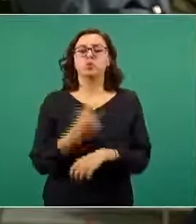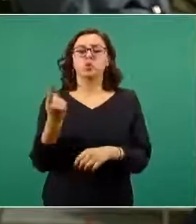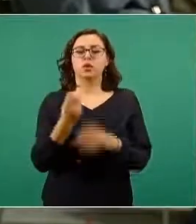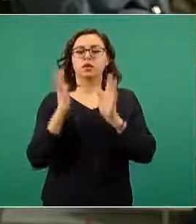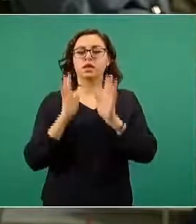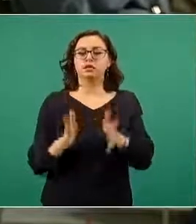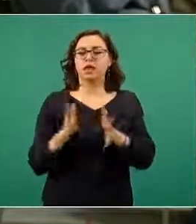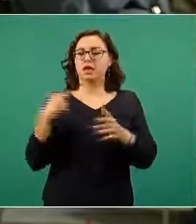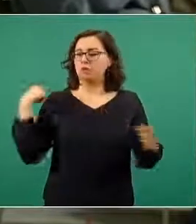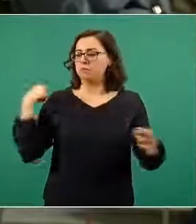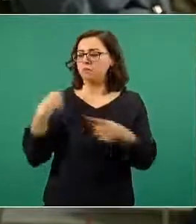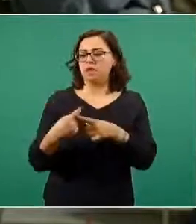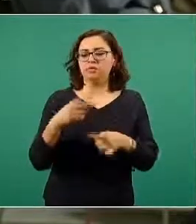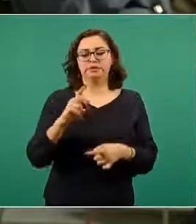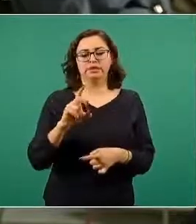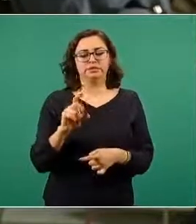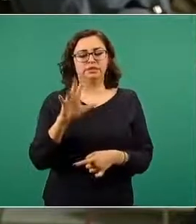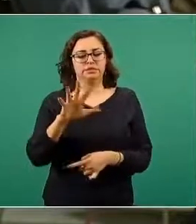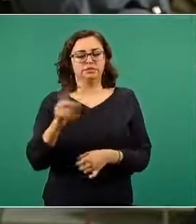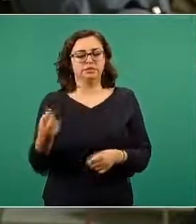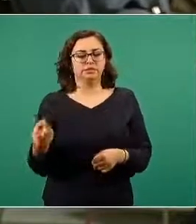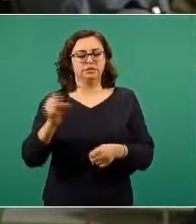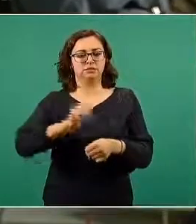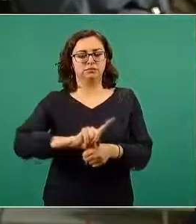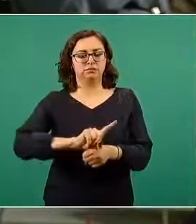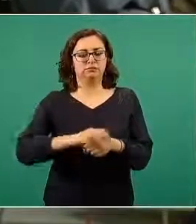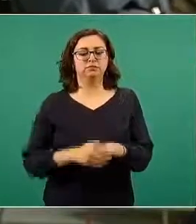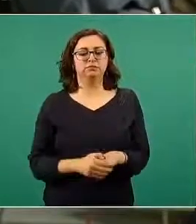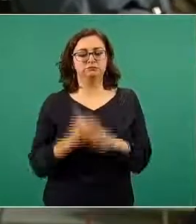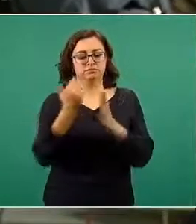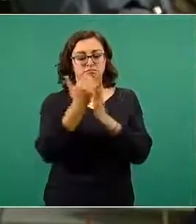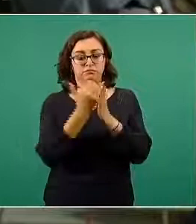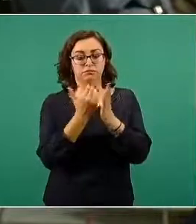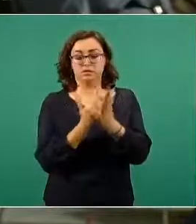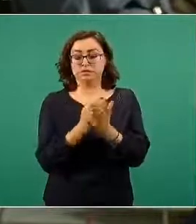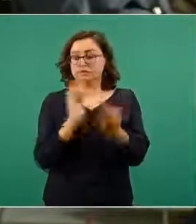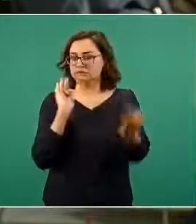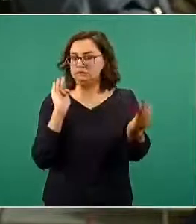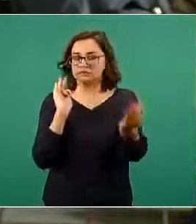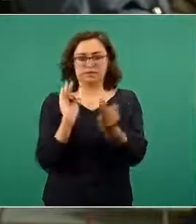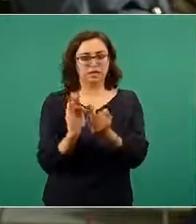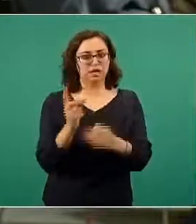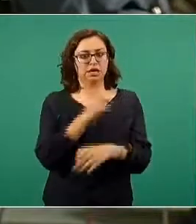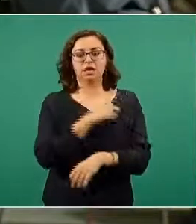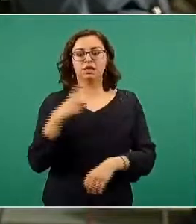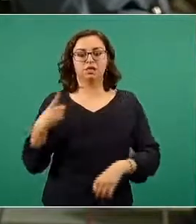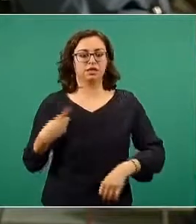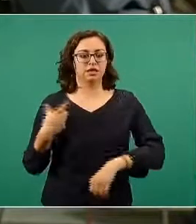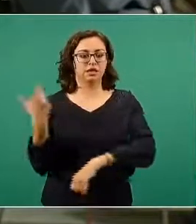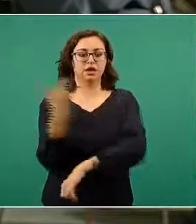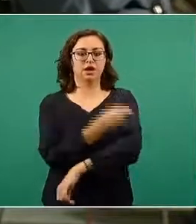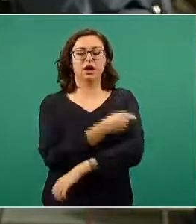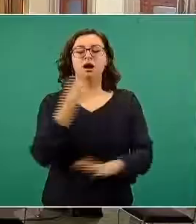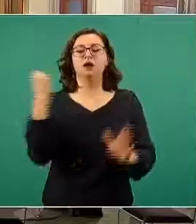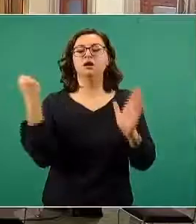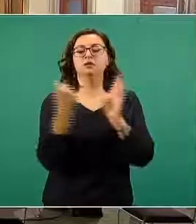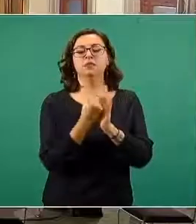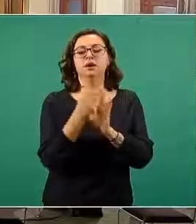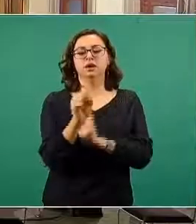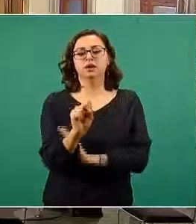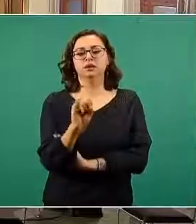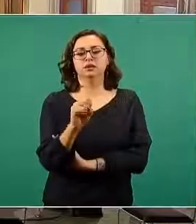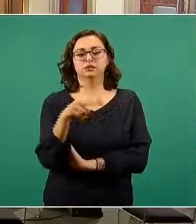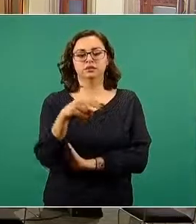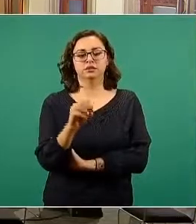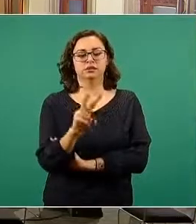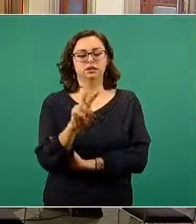recibieron la primera. Y según las guías están al límite de esto. Recibieron la de Sinovac.